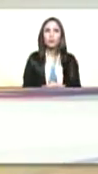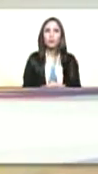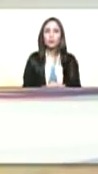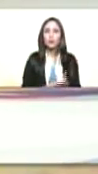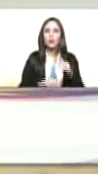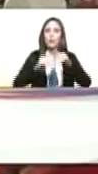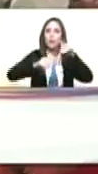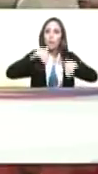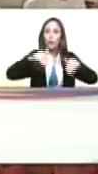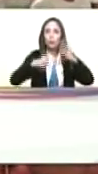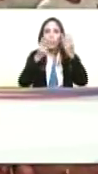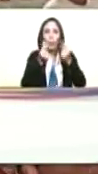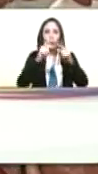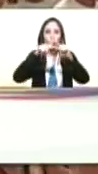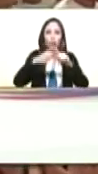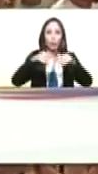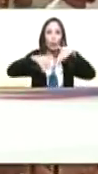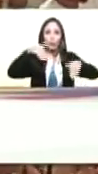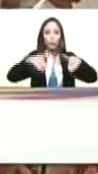20 de mayo.